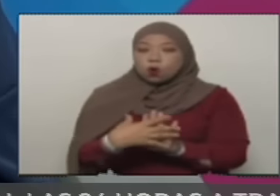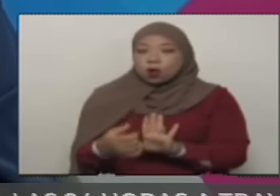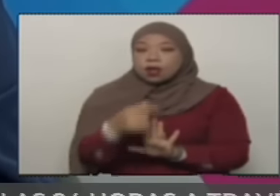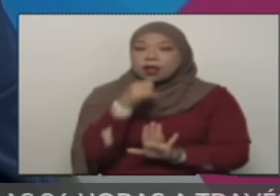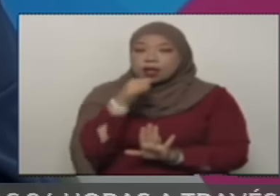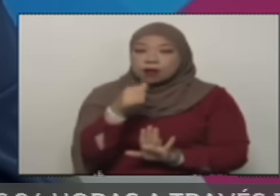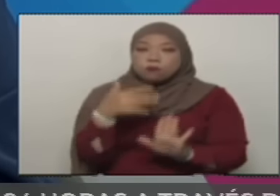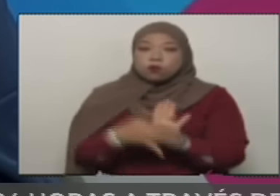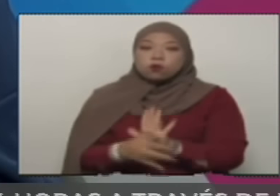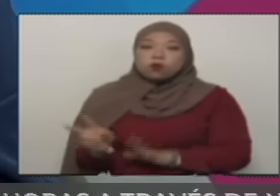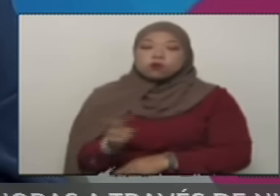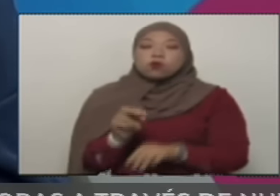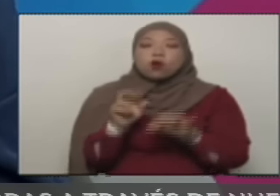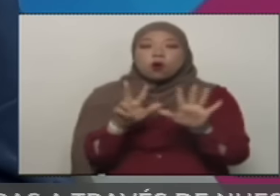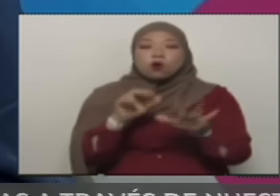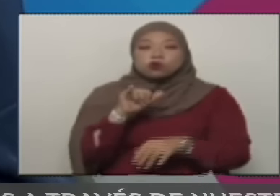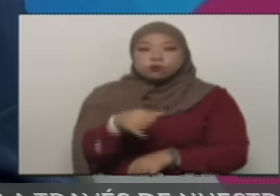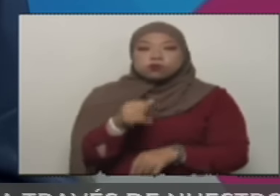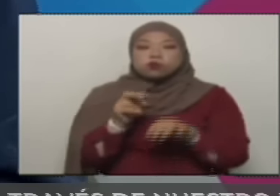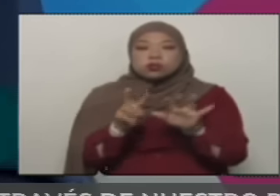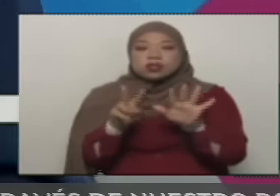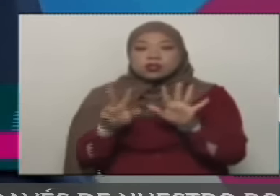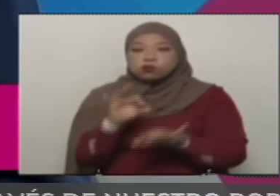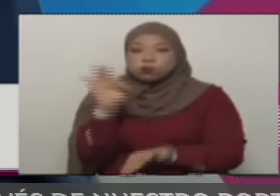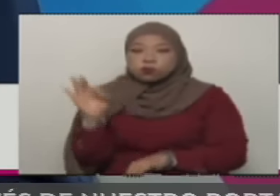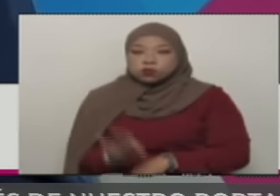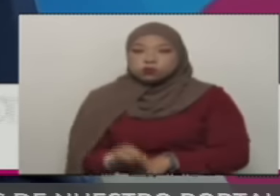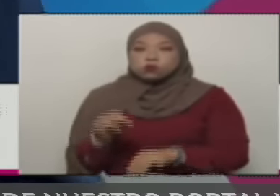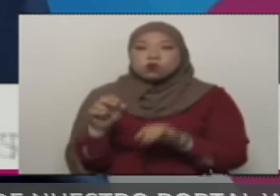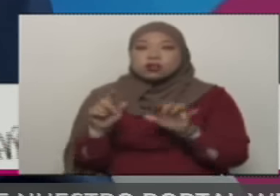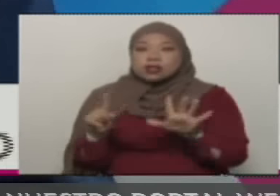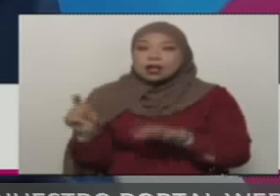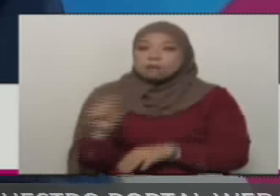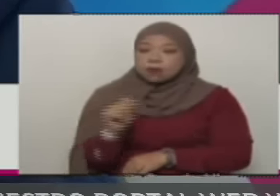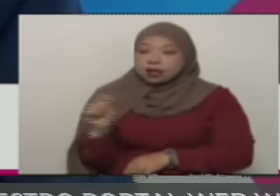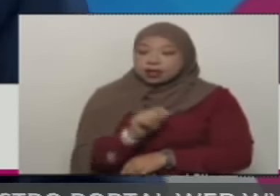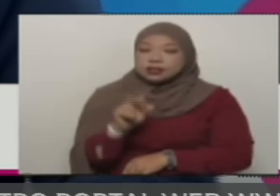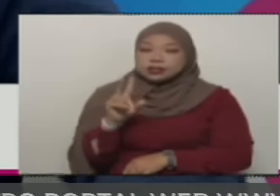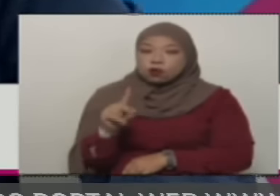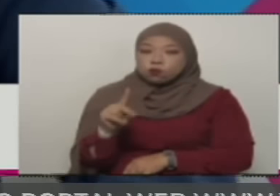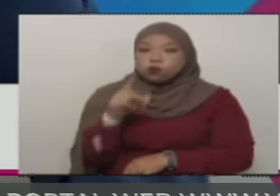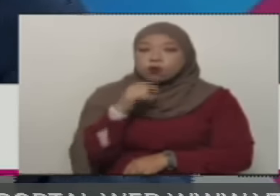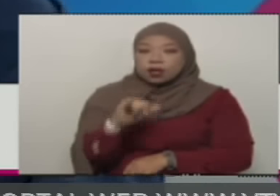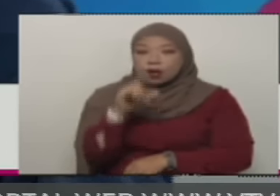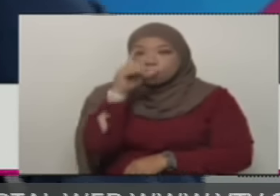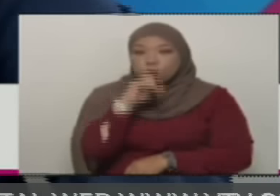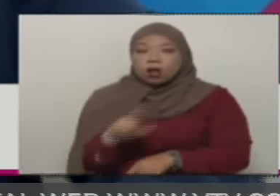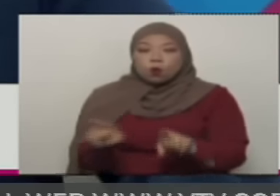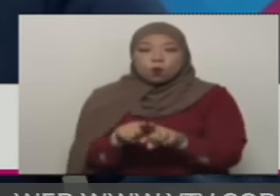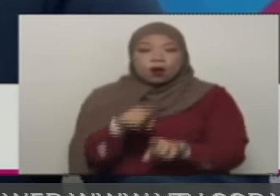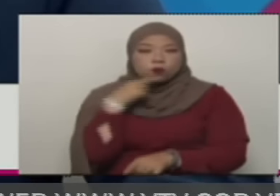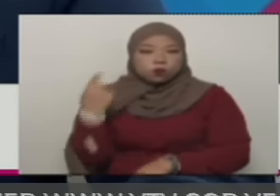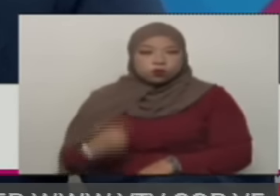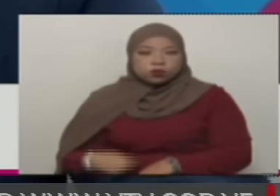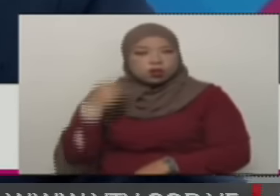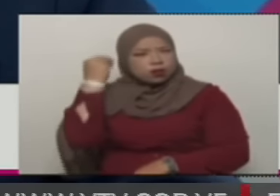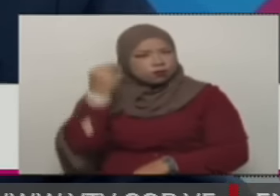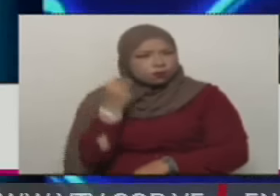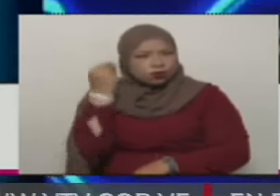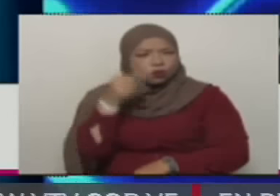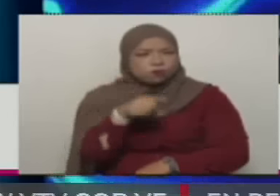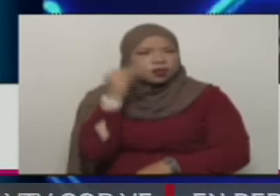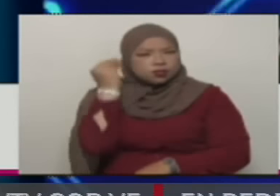crecimiento del 8.78% en el segundo trimestre, y también países como Rusia. ¿Qué opinión le merece?